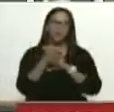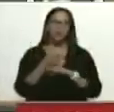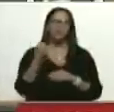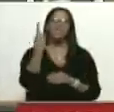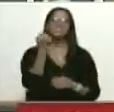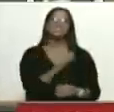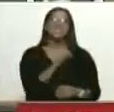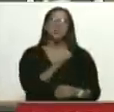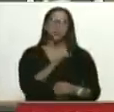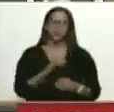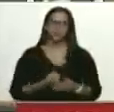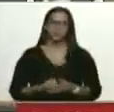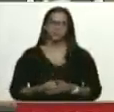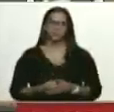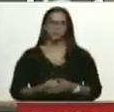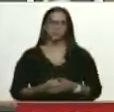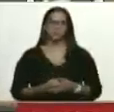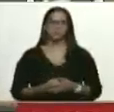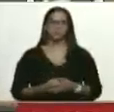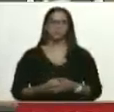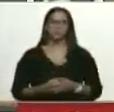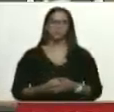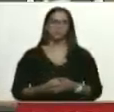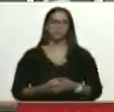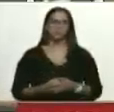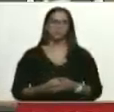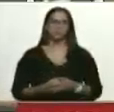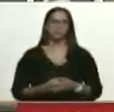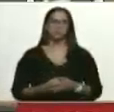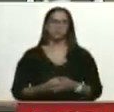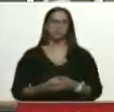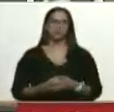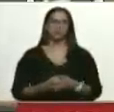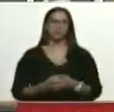Y vamos a ensalzar a Carlos Andrés Pérez, por Dios.